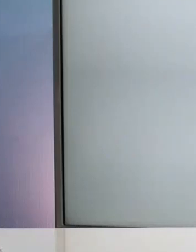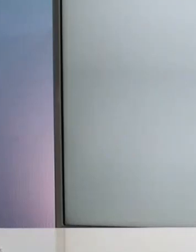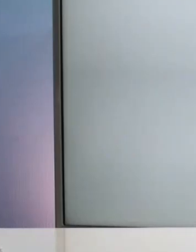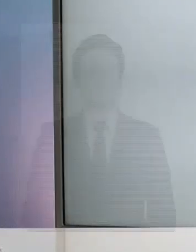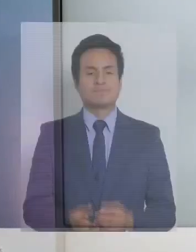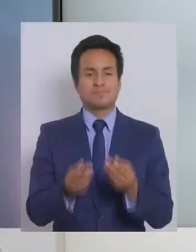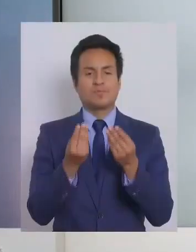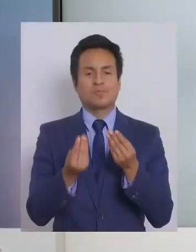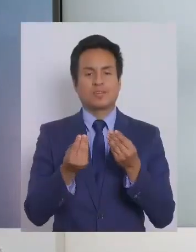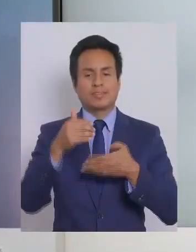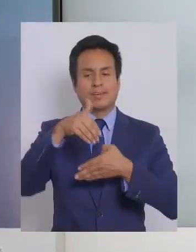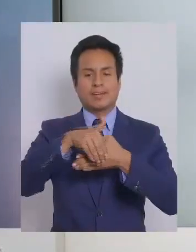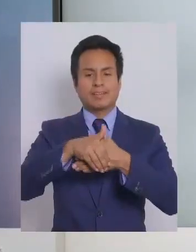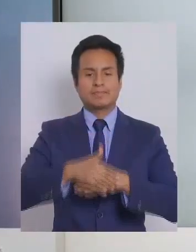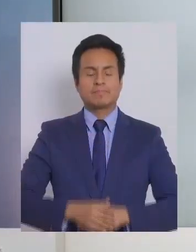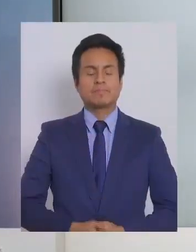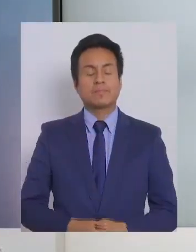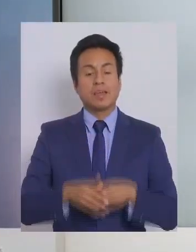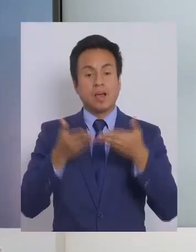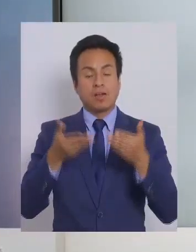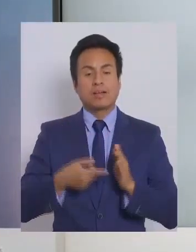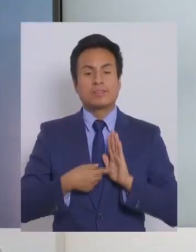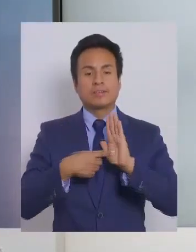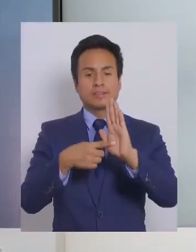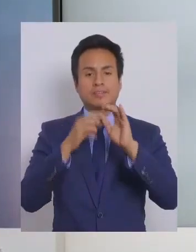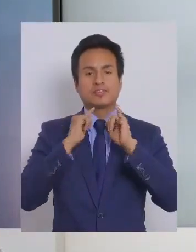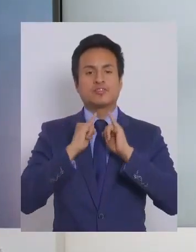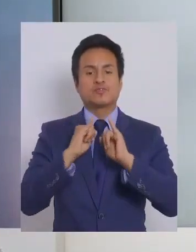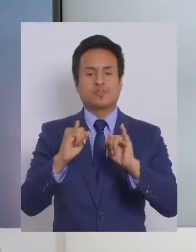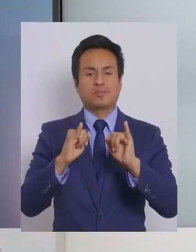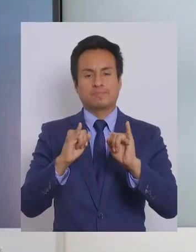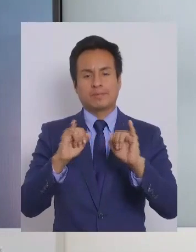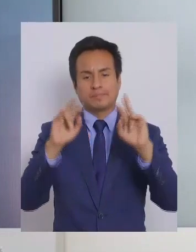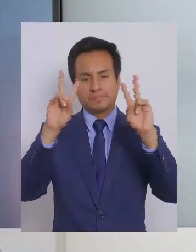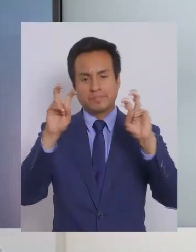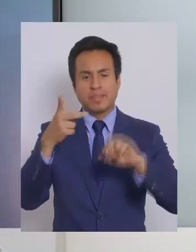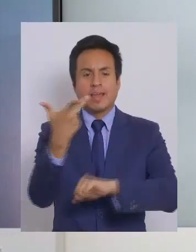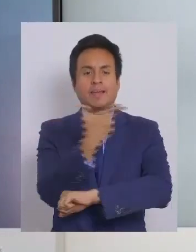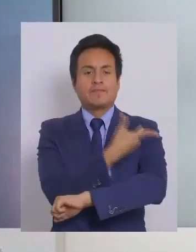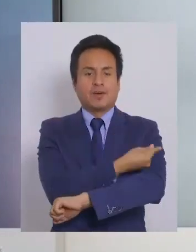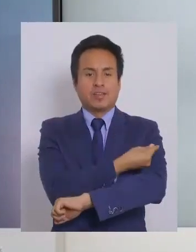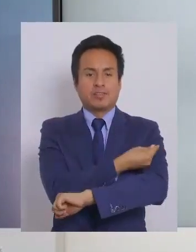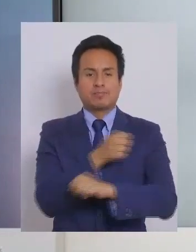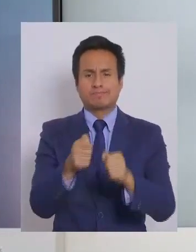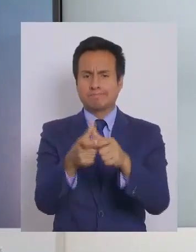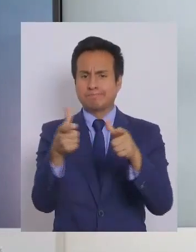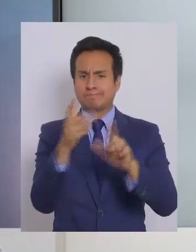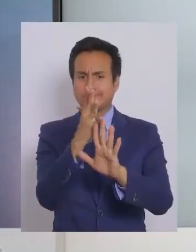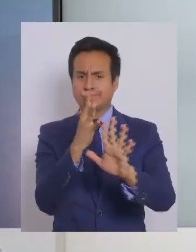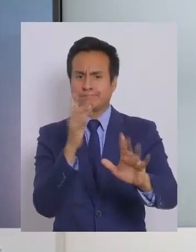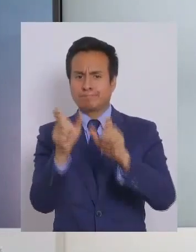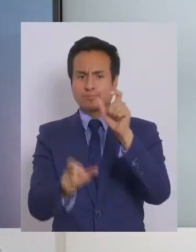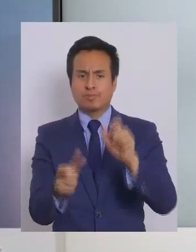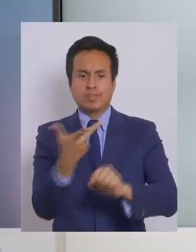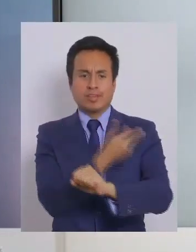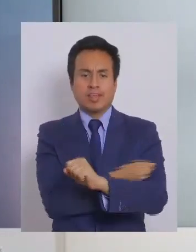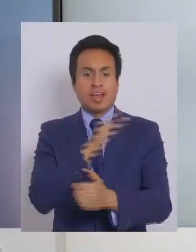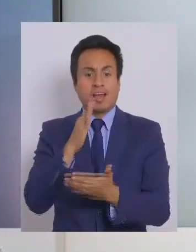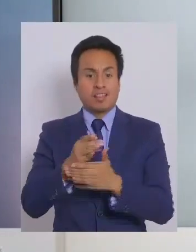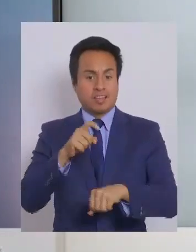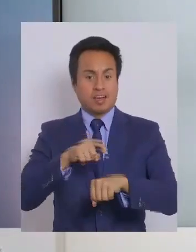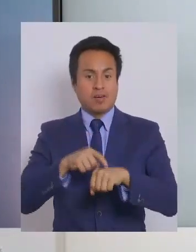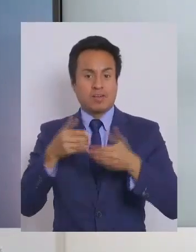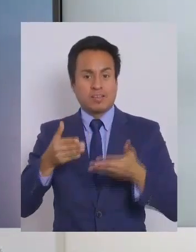muy buenas tardes vamos a dar el informe de la vacunación masiva hasta el día de hoy